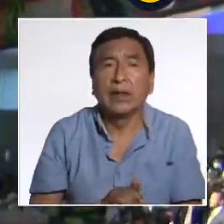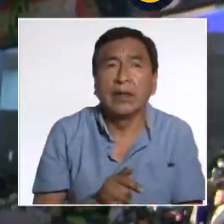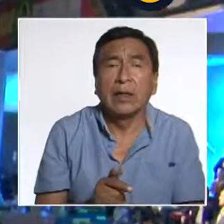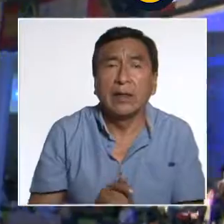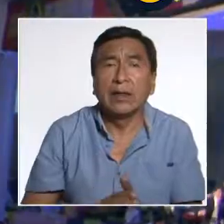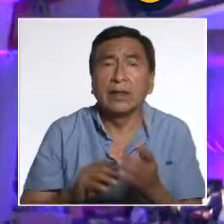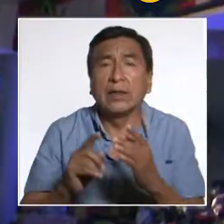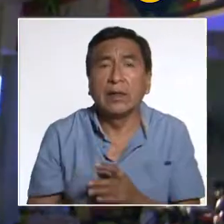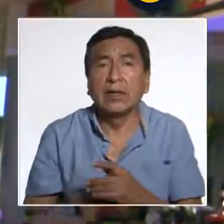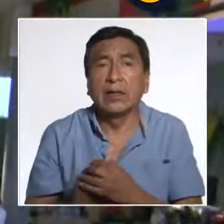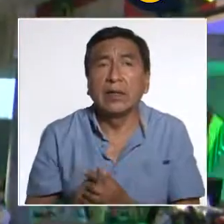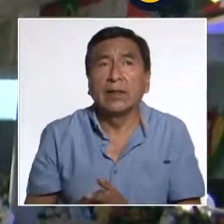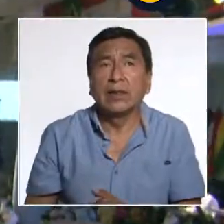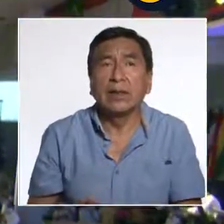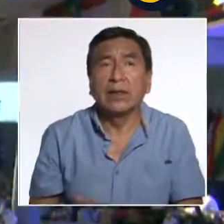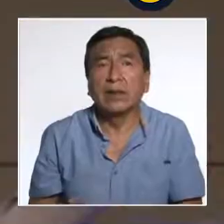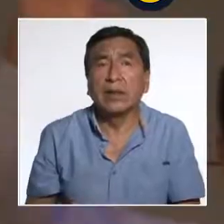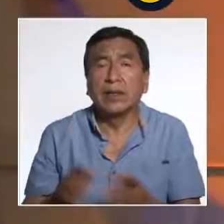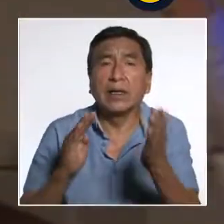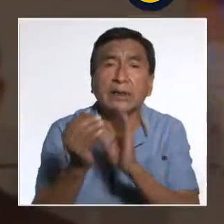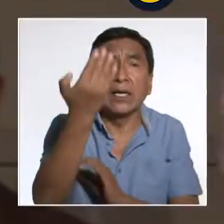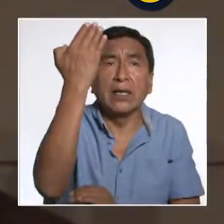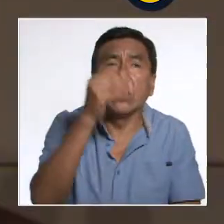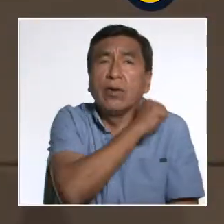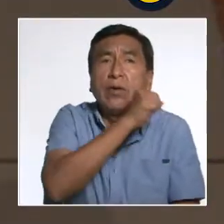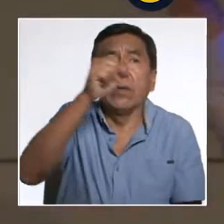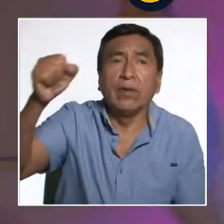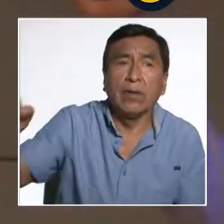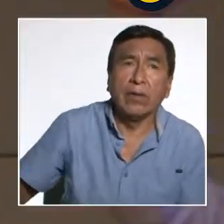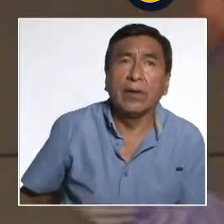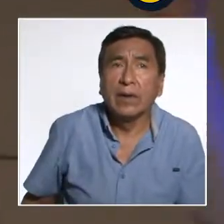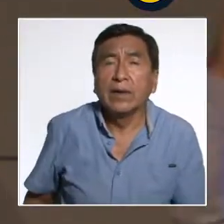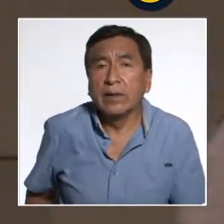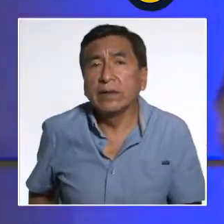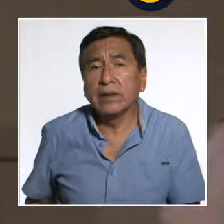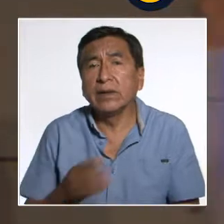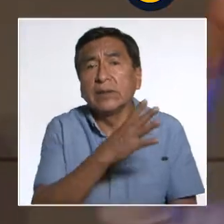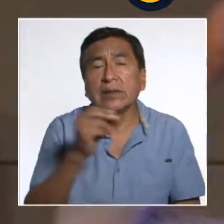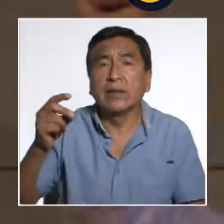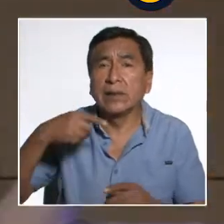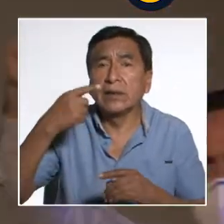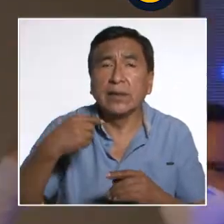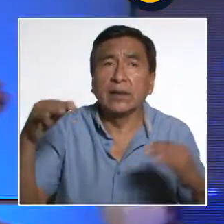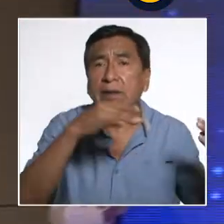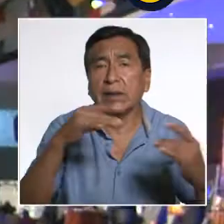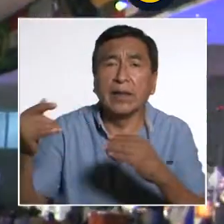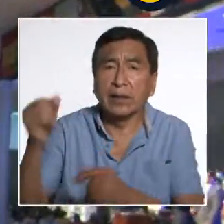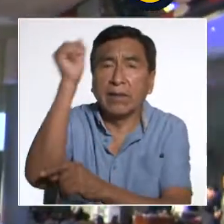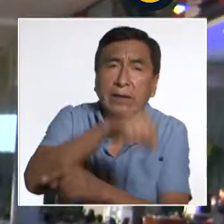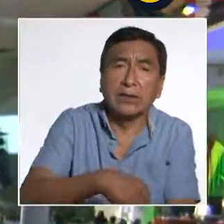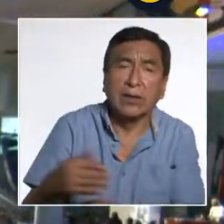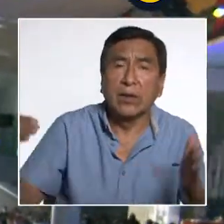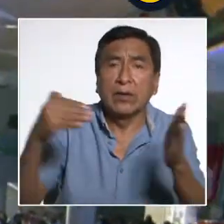Batalla contra el gigante en el nombre del Señor. Iré a la batalla contra el